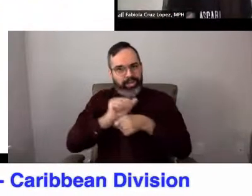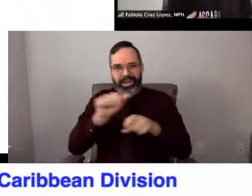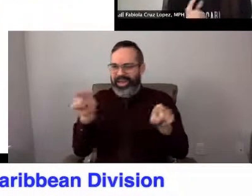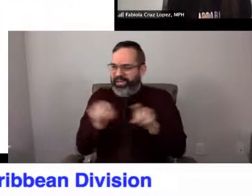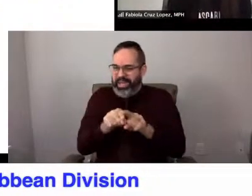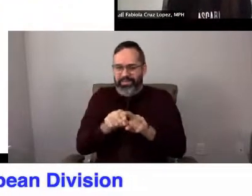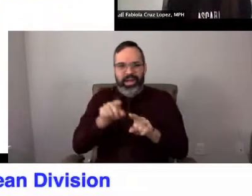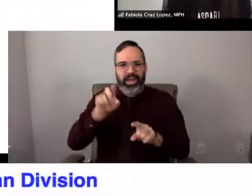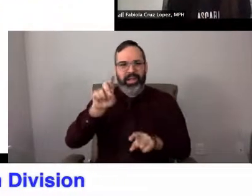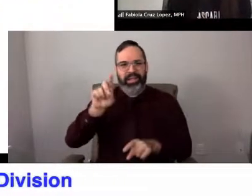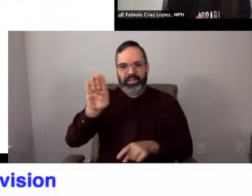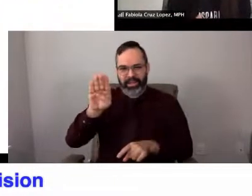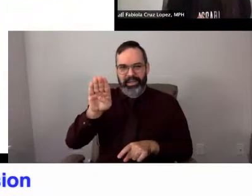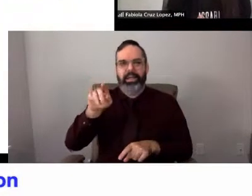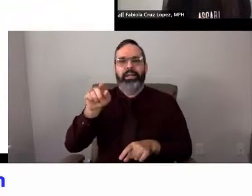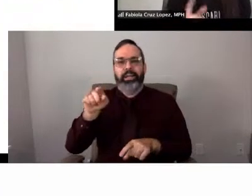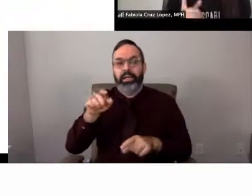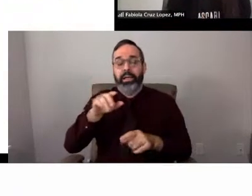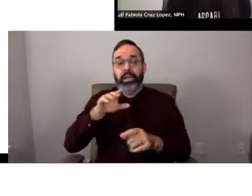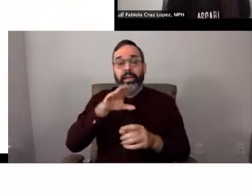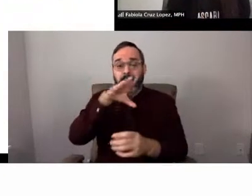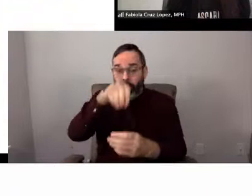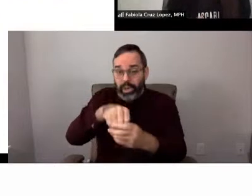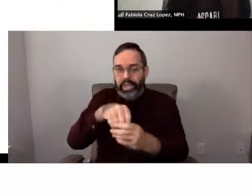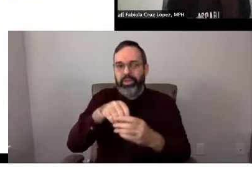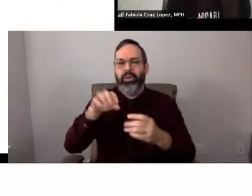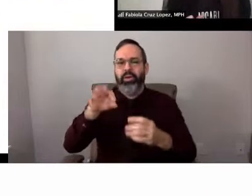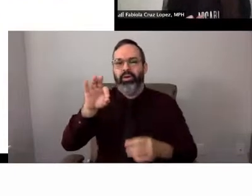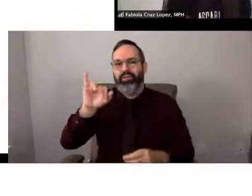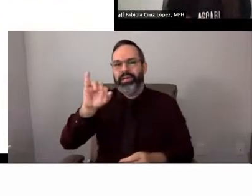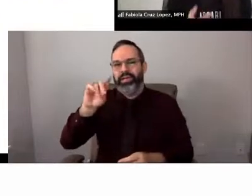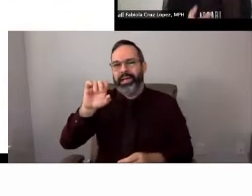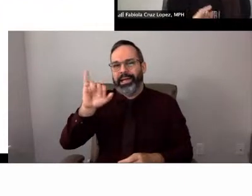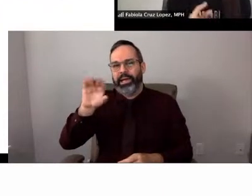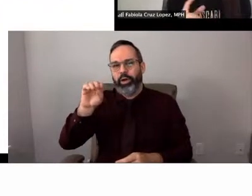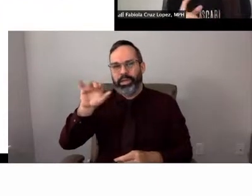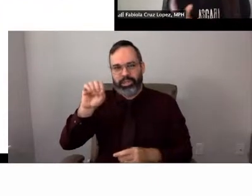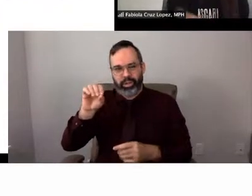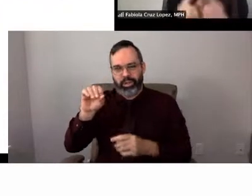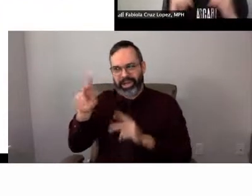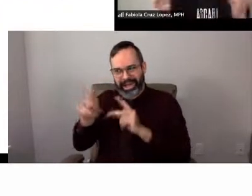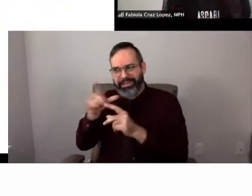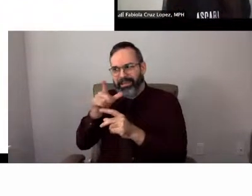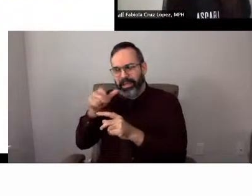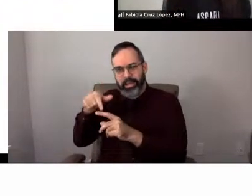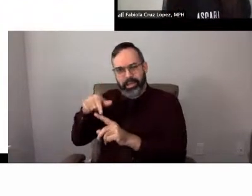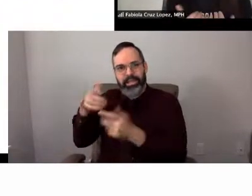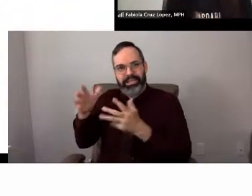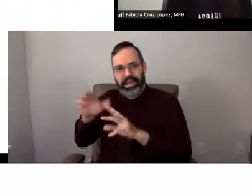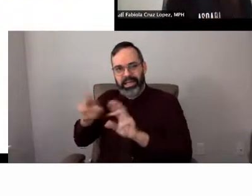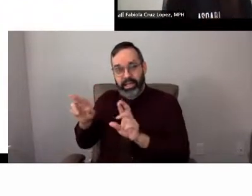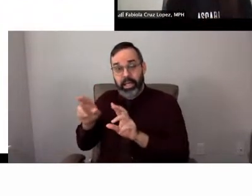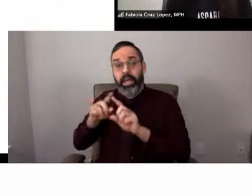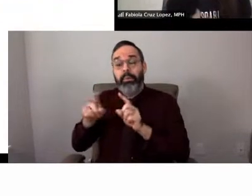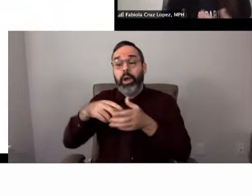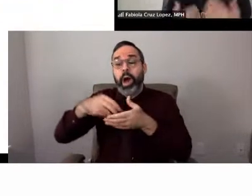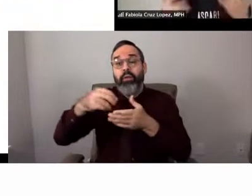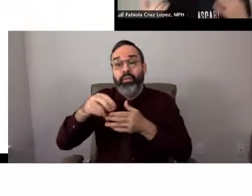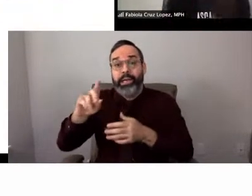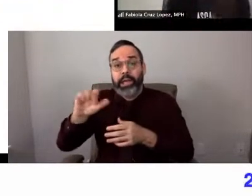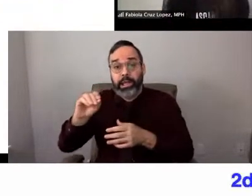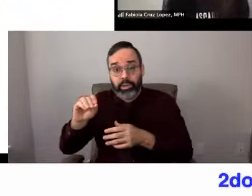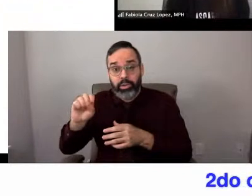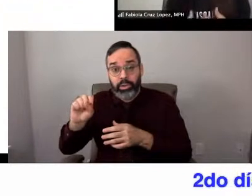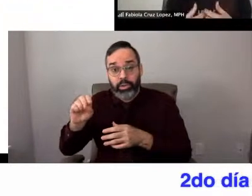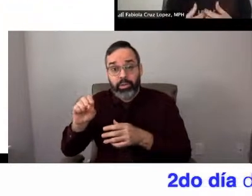la base de datos del fideicomiso con los municipios que ya estaban. Sin embargo, fuera de lo que es la colección de datos, todos